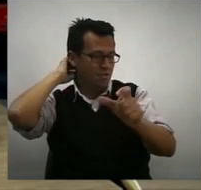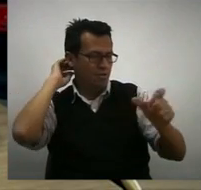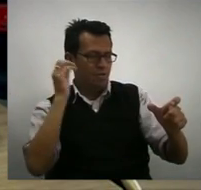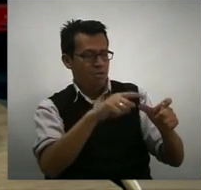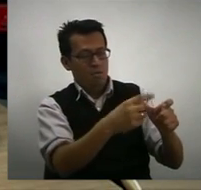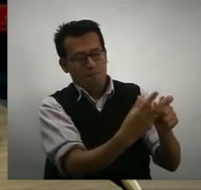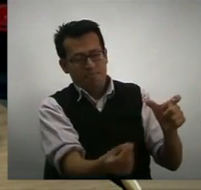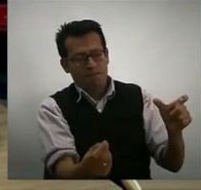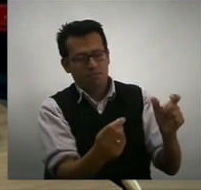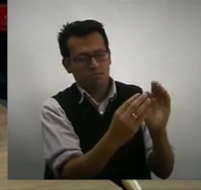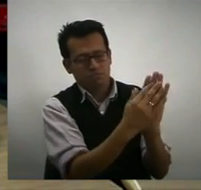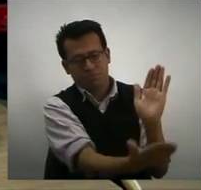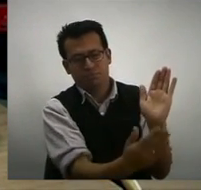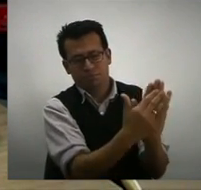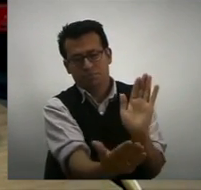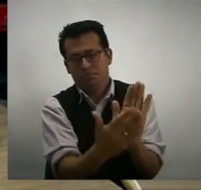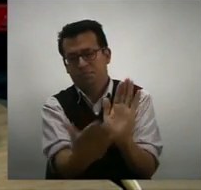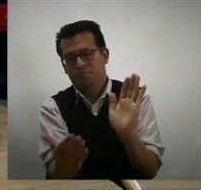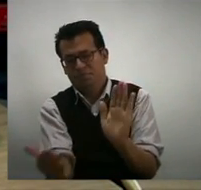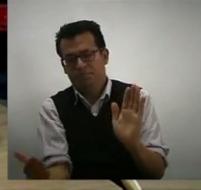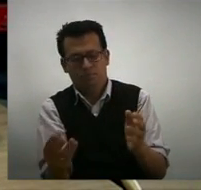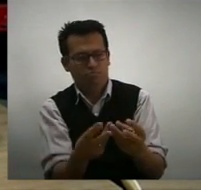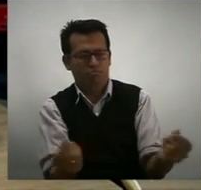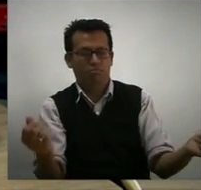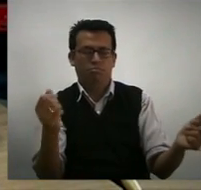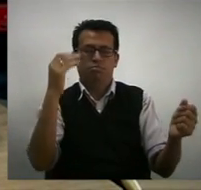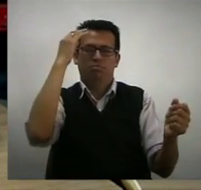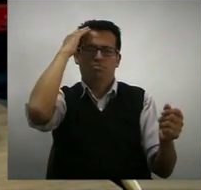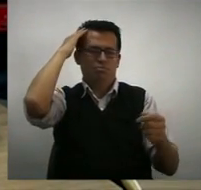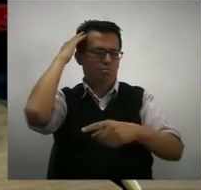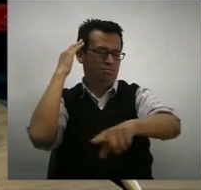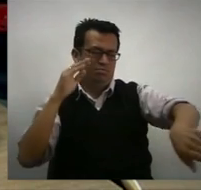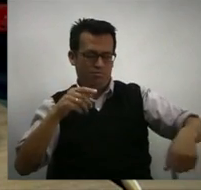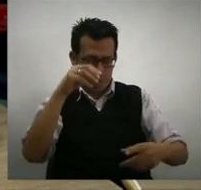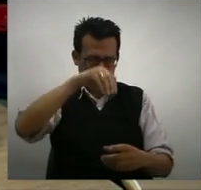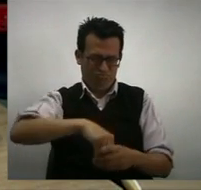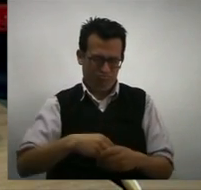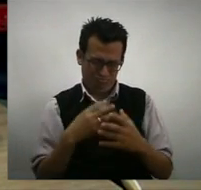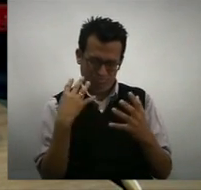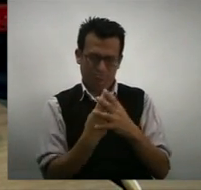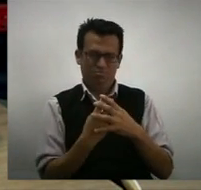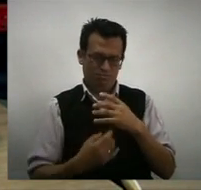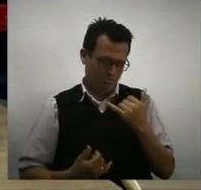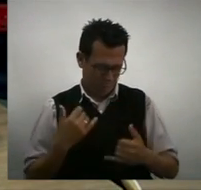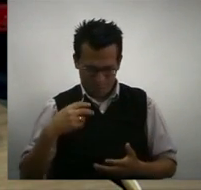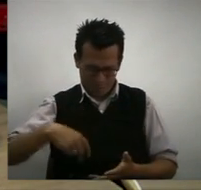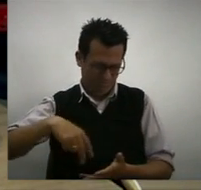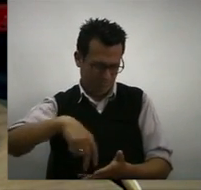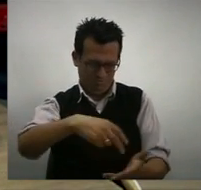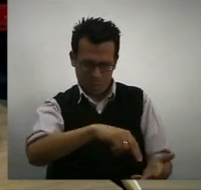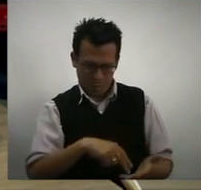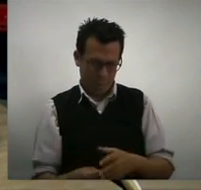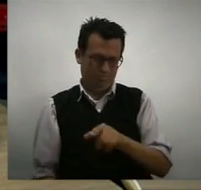propios cadáveres, dejando de habitar el prostíbulo y la iglesia, el salón de baile y la mazmorra. Hijos del metal, expuestos